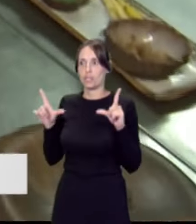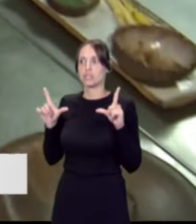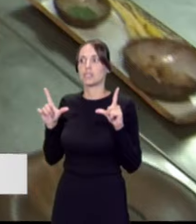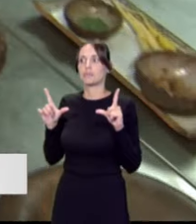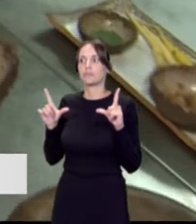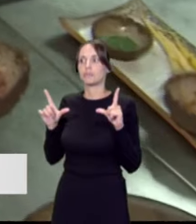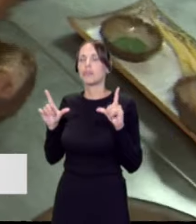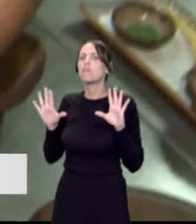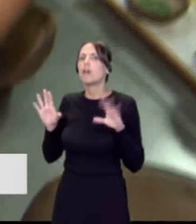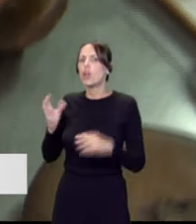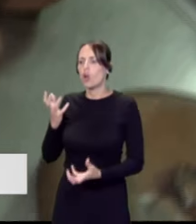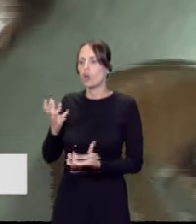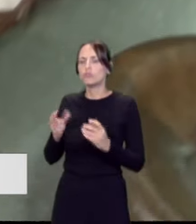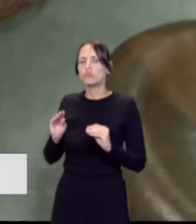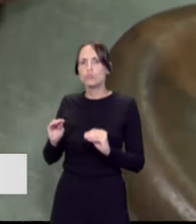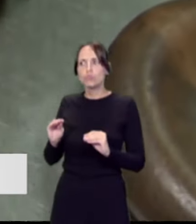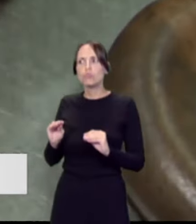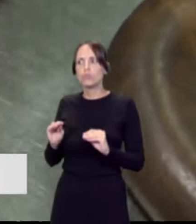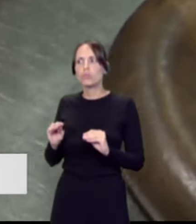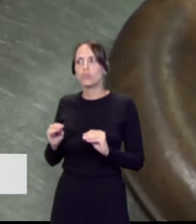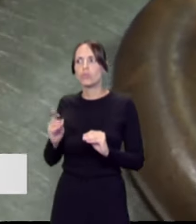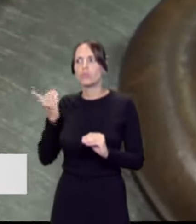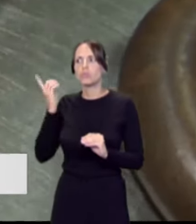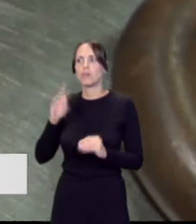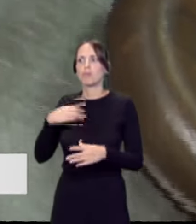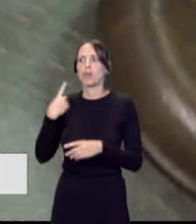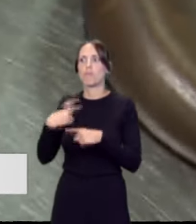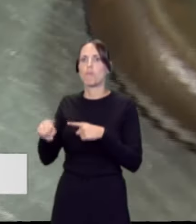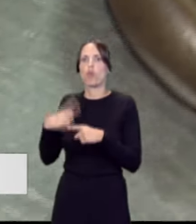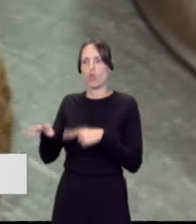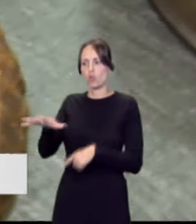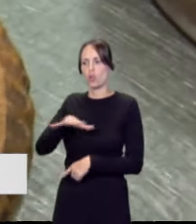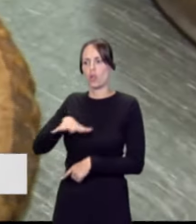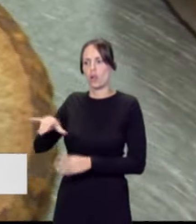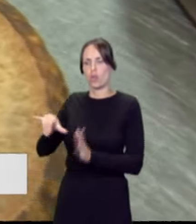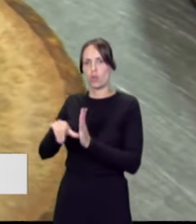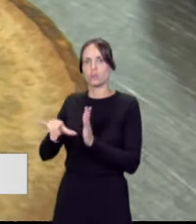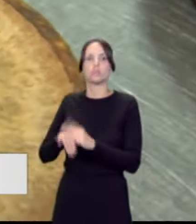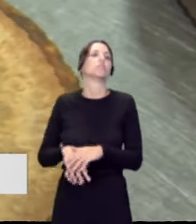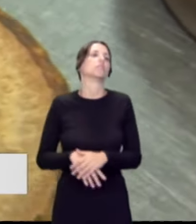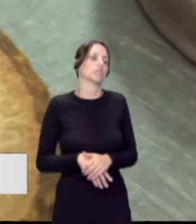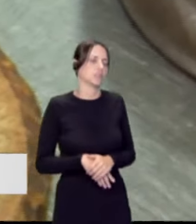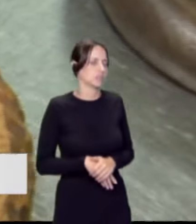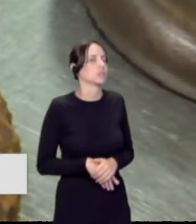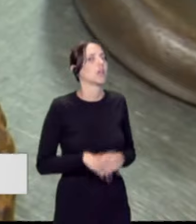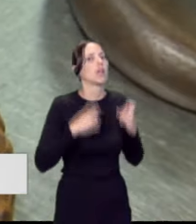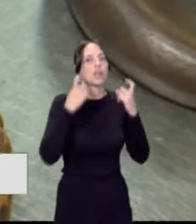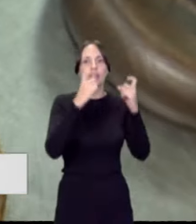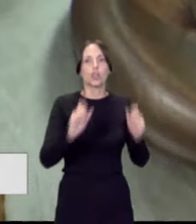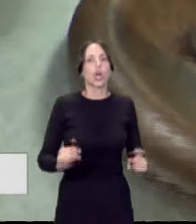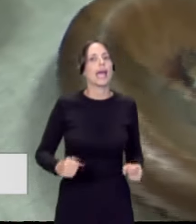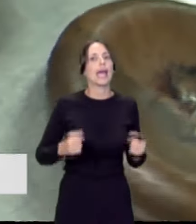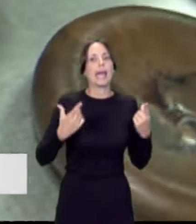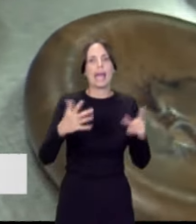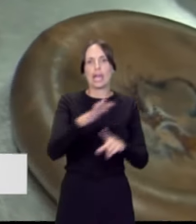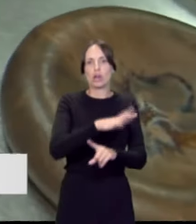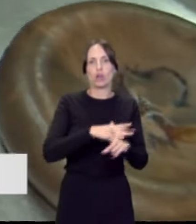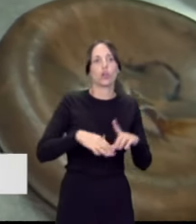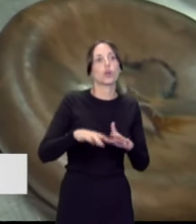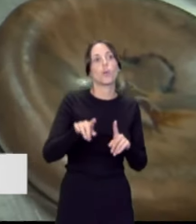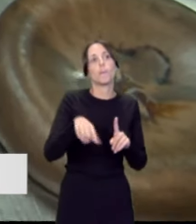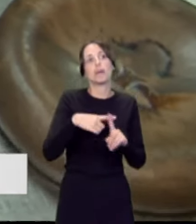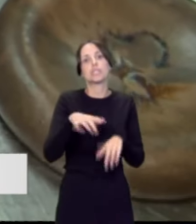en toda tu cocina también todos los productos locales, ¿no? Sí, intento siempre usar lo más posible que sean productos ecológicos y locales de aquí, de la zona al